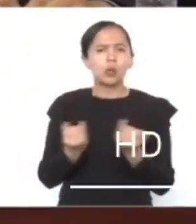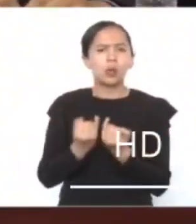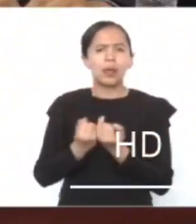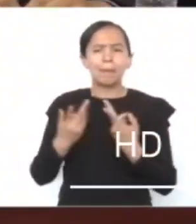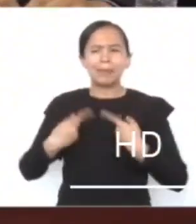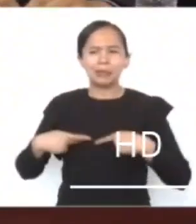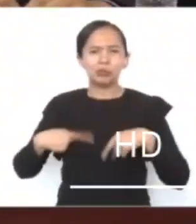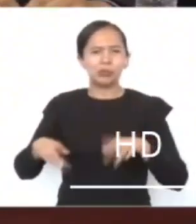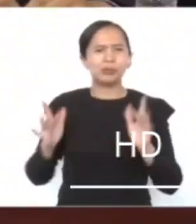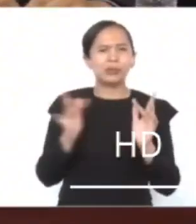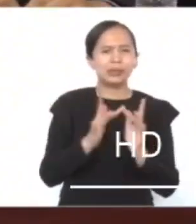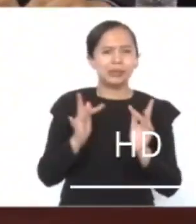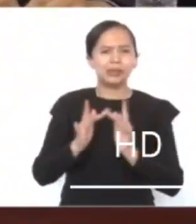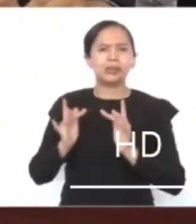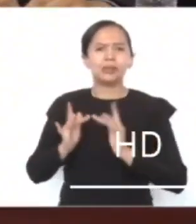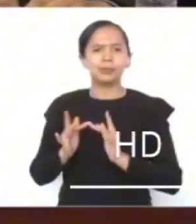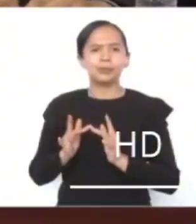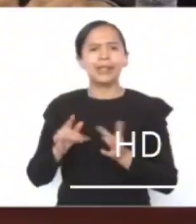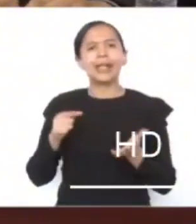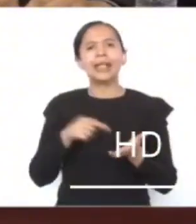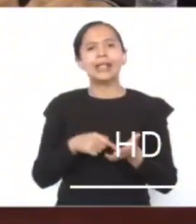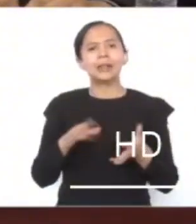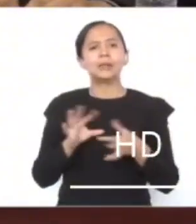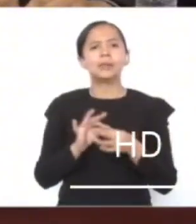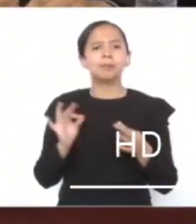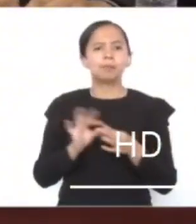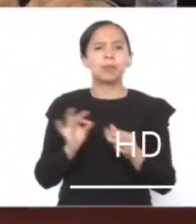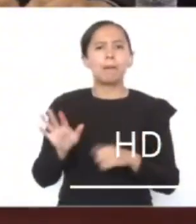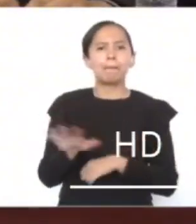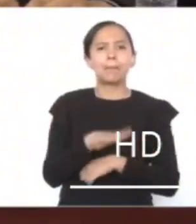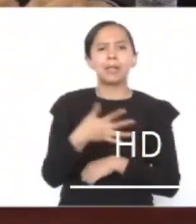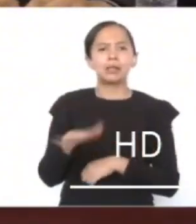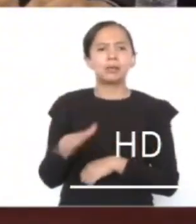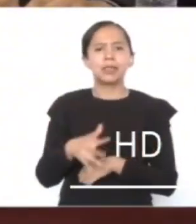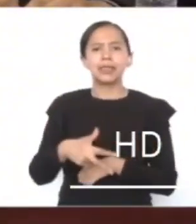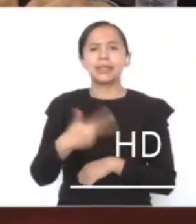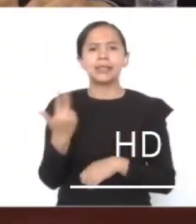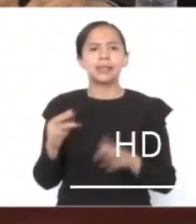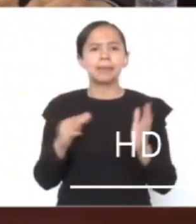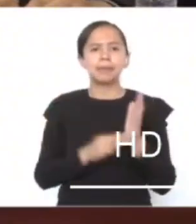Ciudadano, se precisa que de